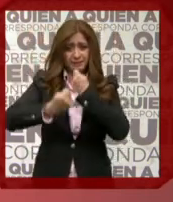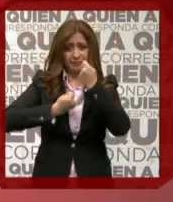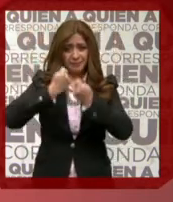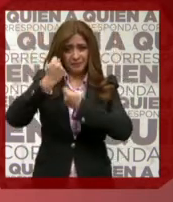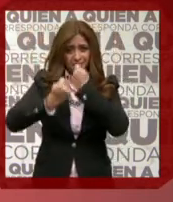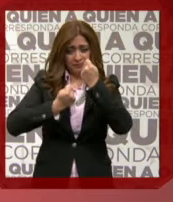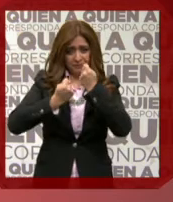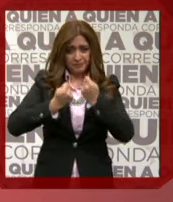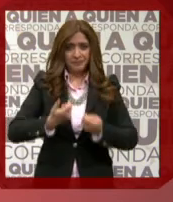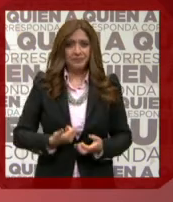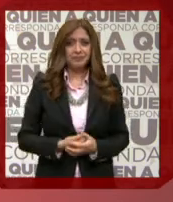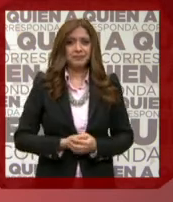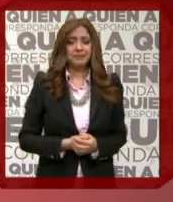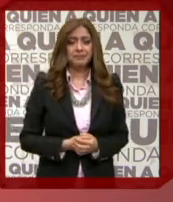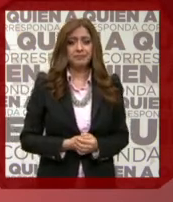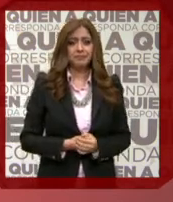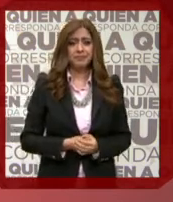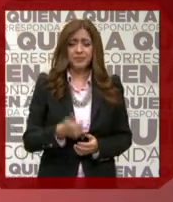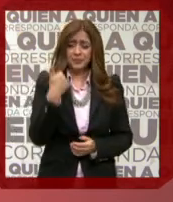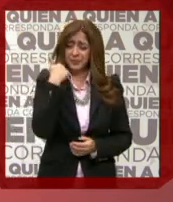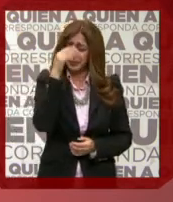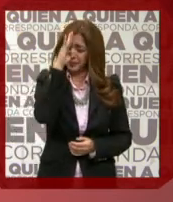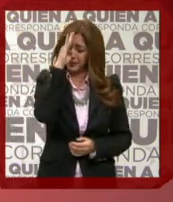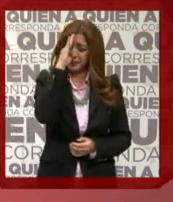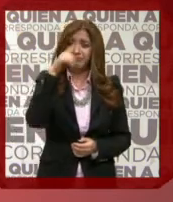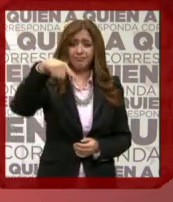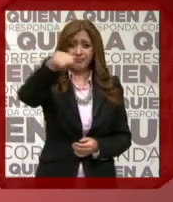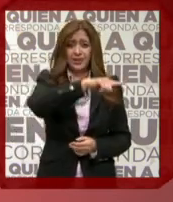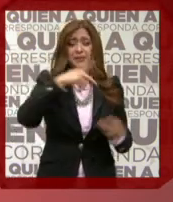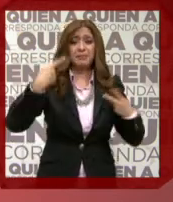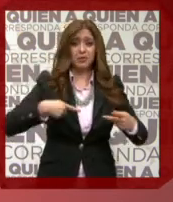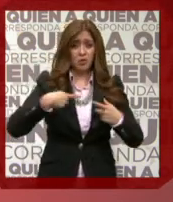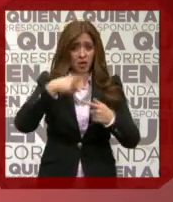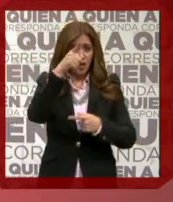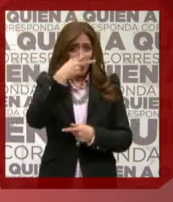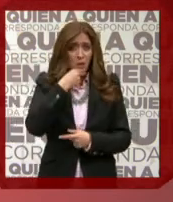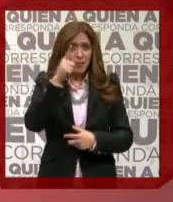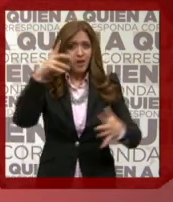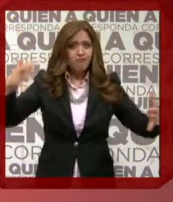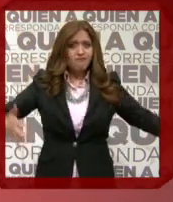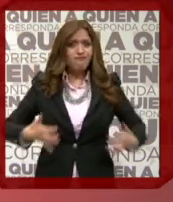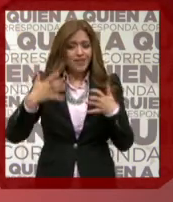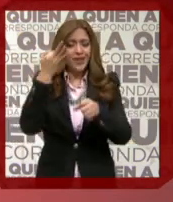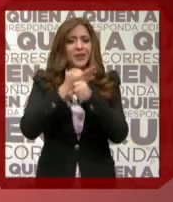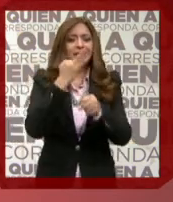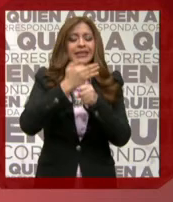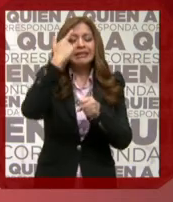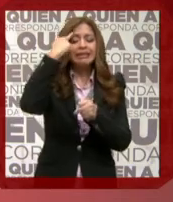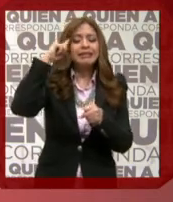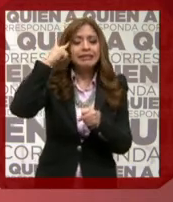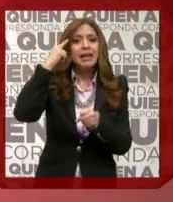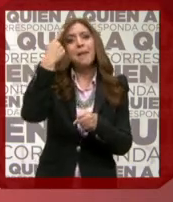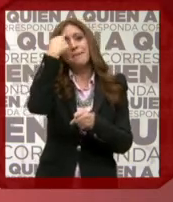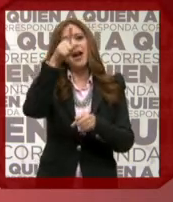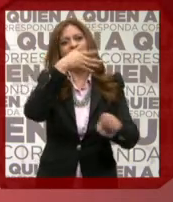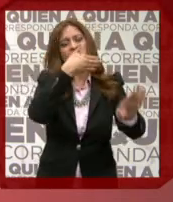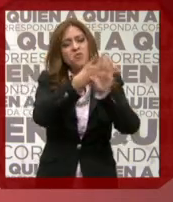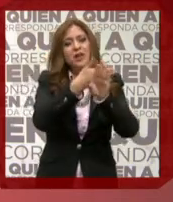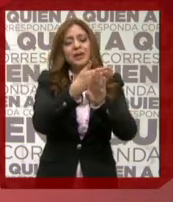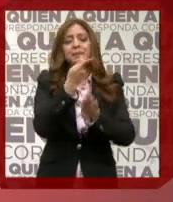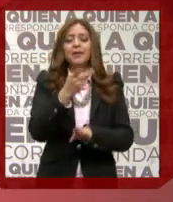mandé Sí yo sé que muchos de ustedes quisieran dar el mismo tratamiento pero no no no creo que